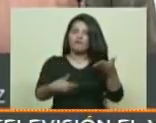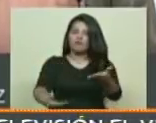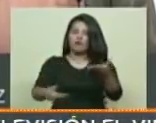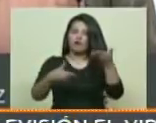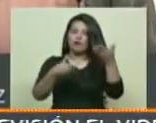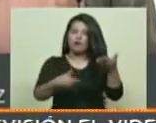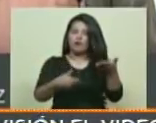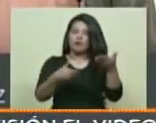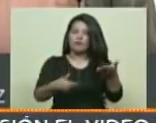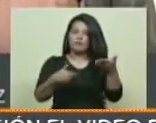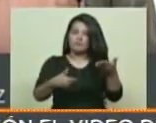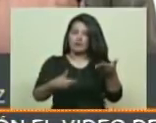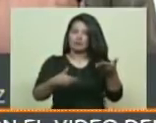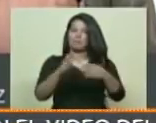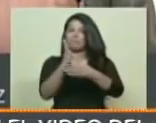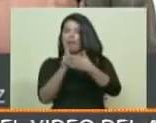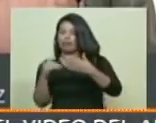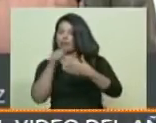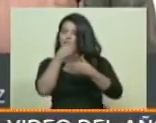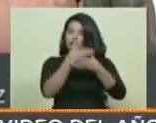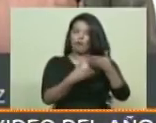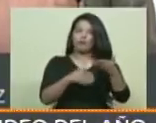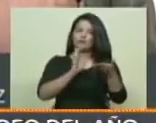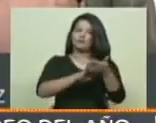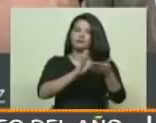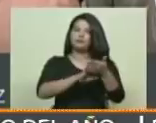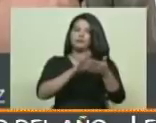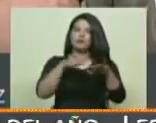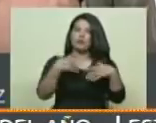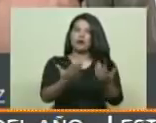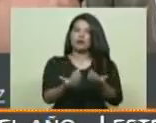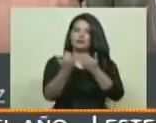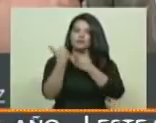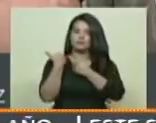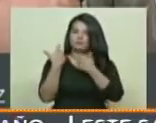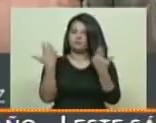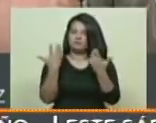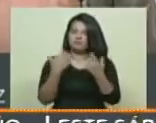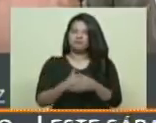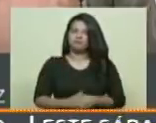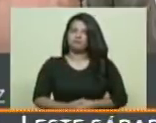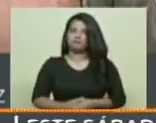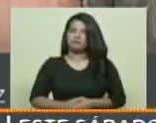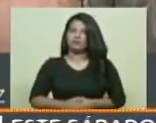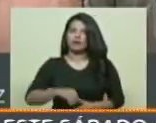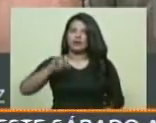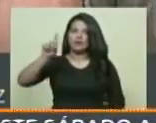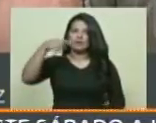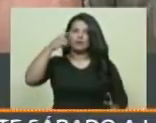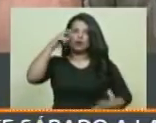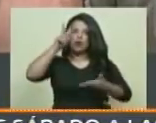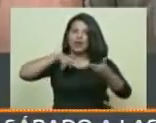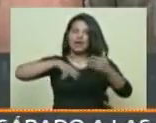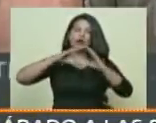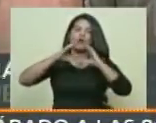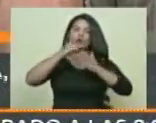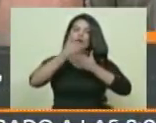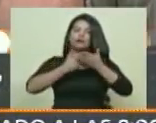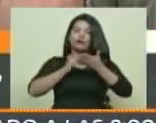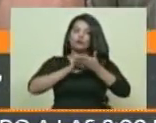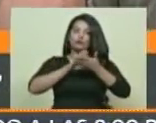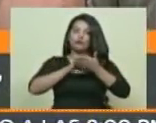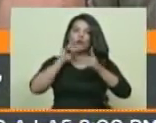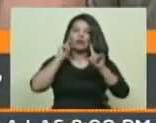informe parcial sobre las atribuciones que nos fueron mandatadas. Queremos primero que nada leer un comunicado